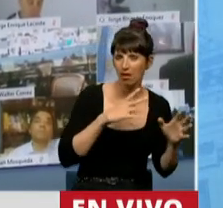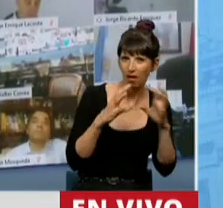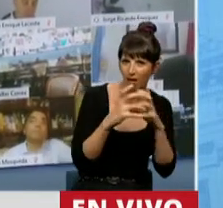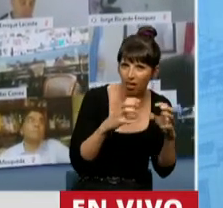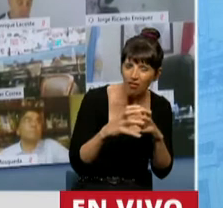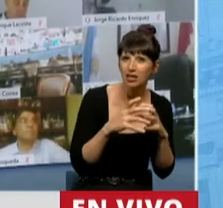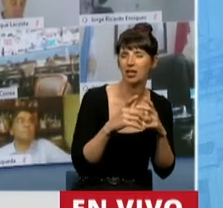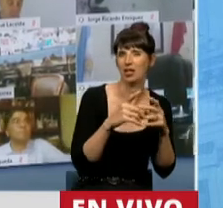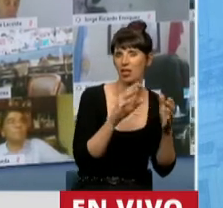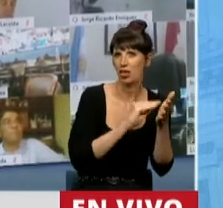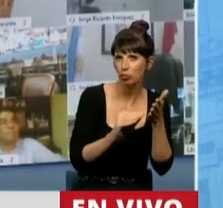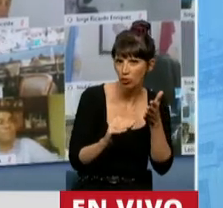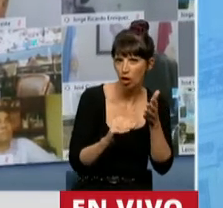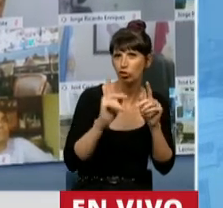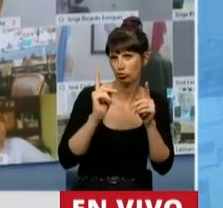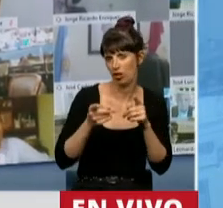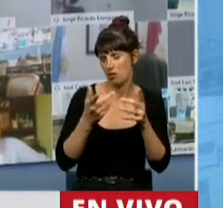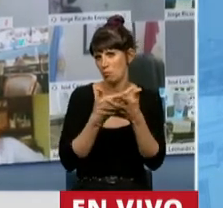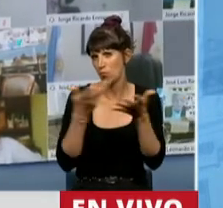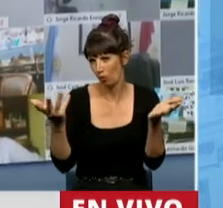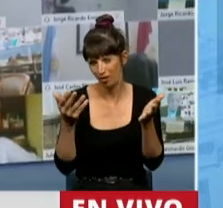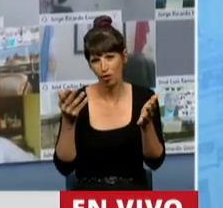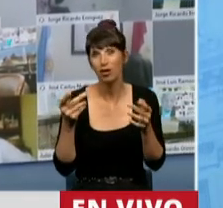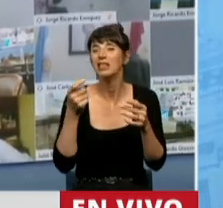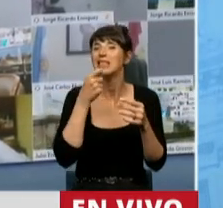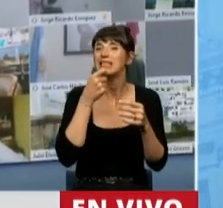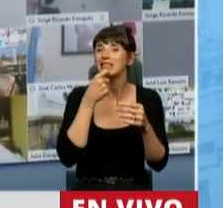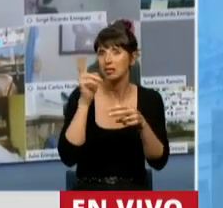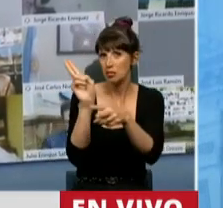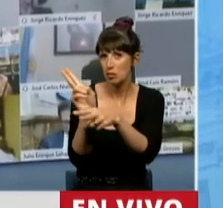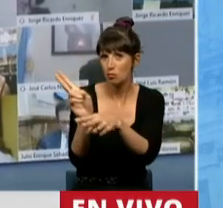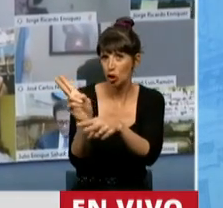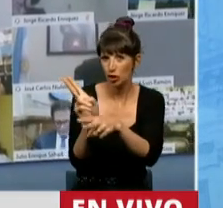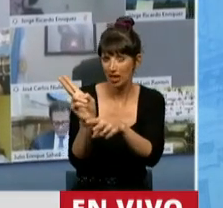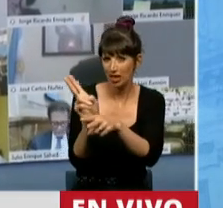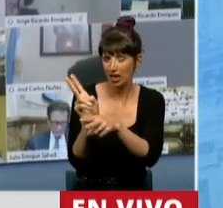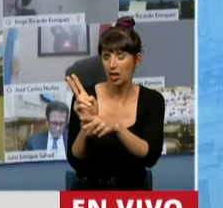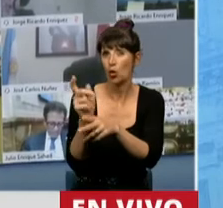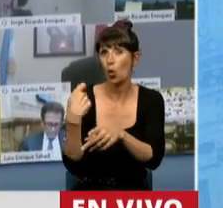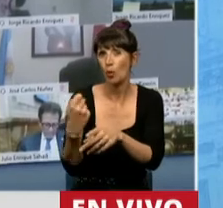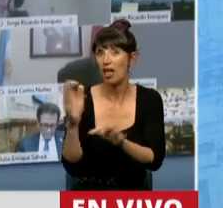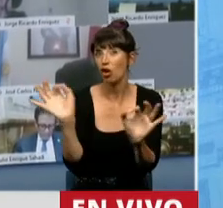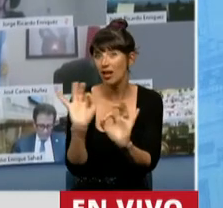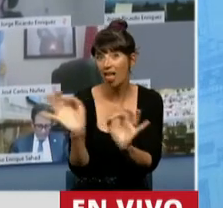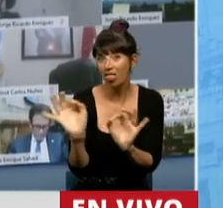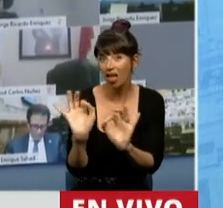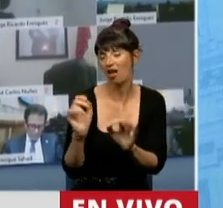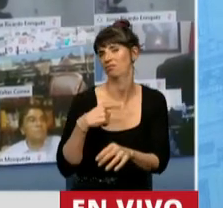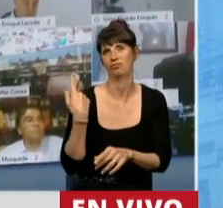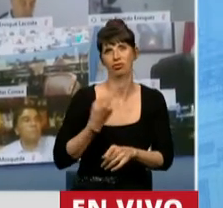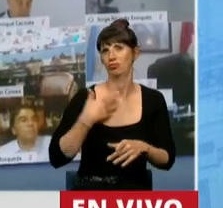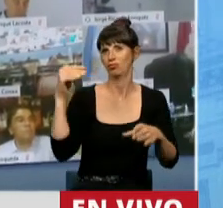los diputados y también en público, si esa garantía no se da, nosotros no